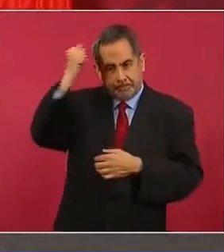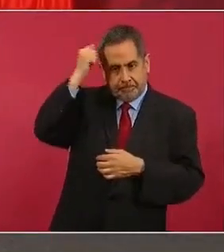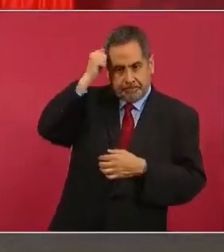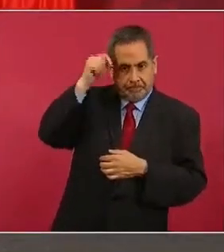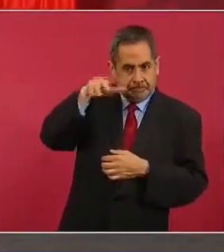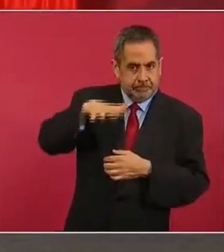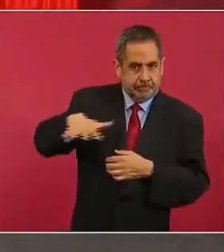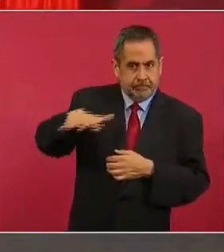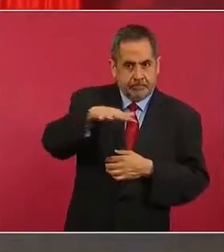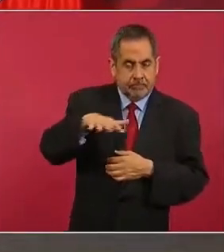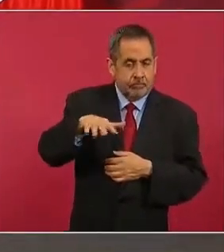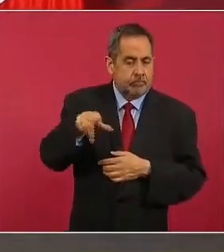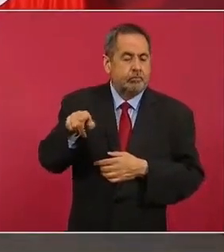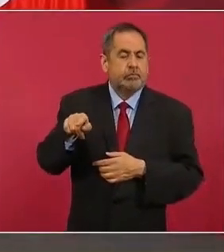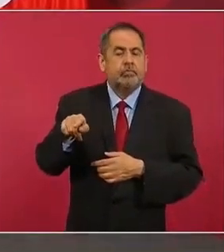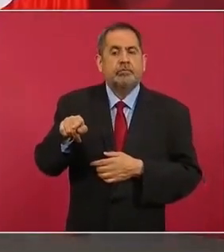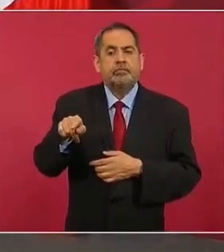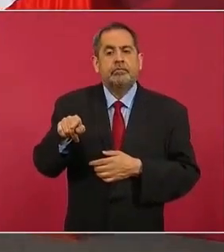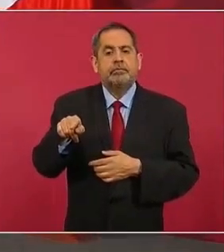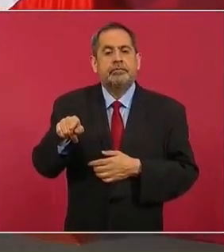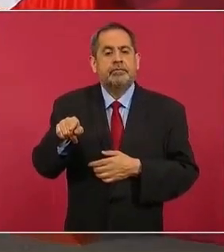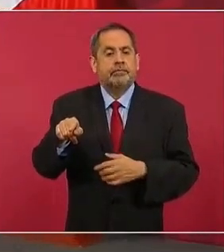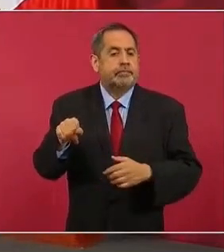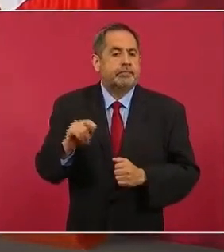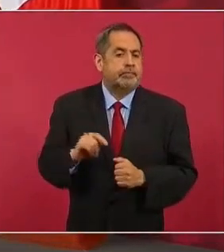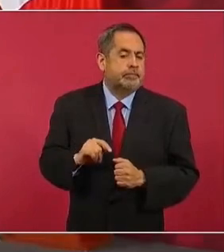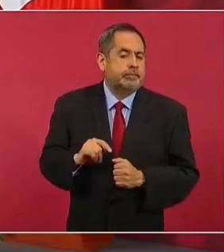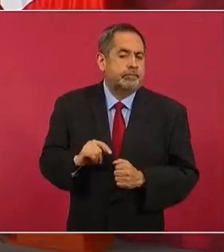de Texcoco